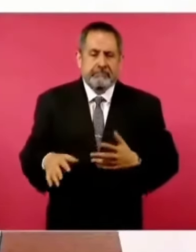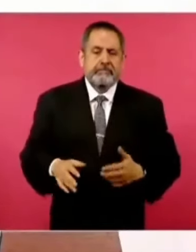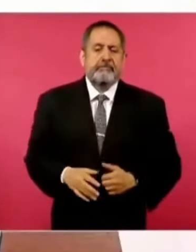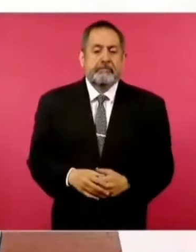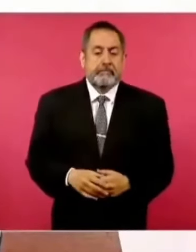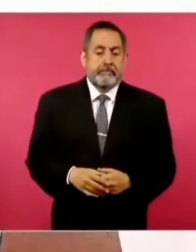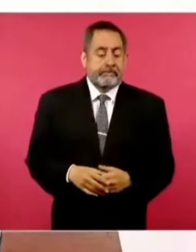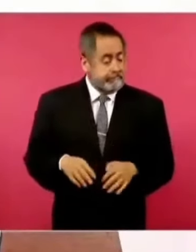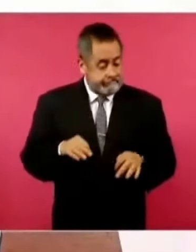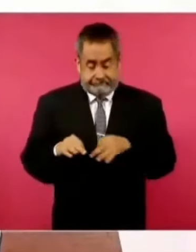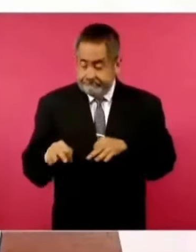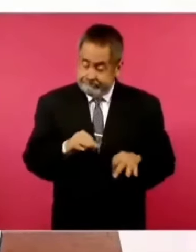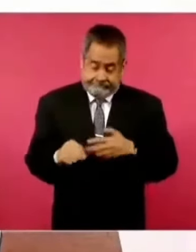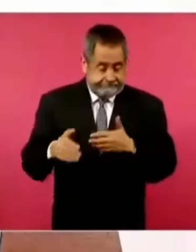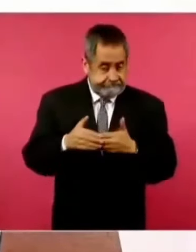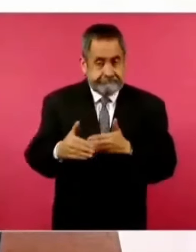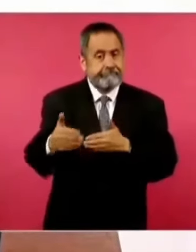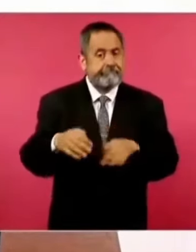y a trabajar,